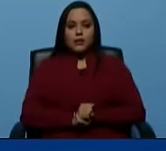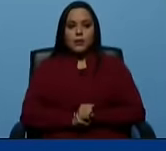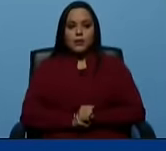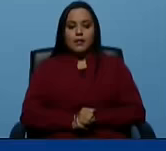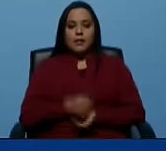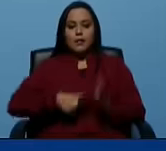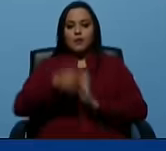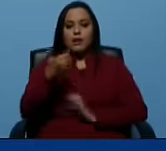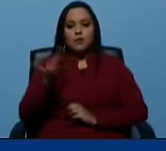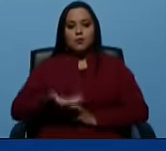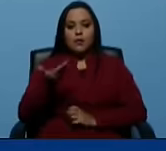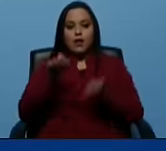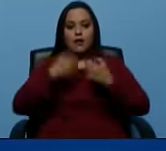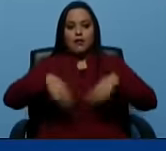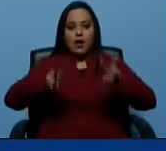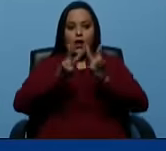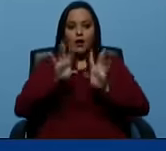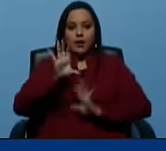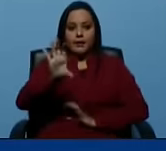valores republicanos,